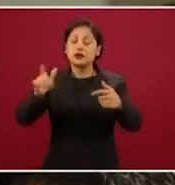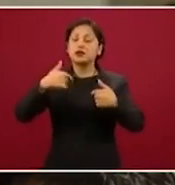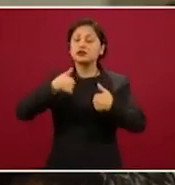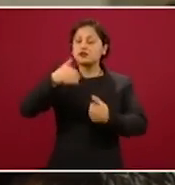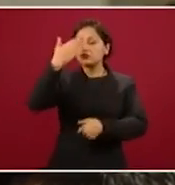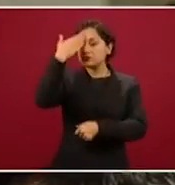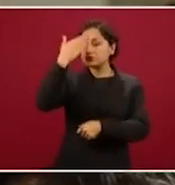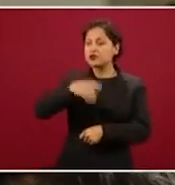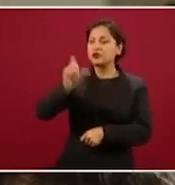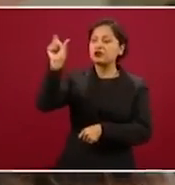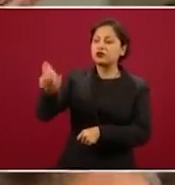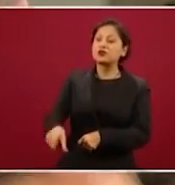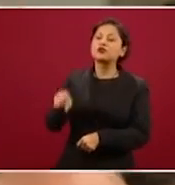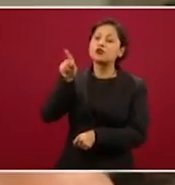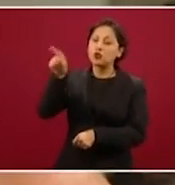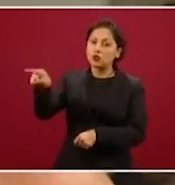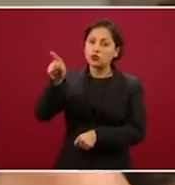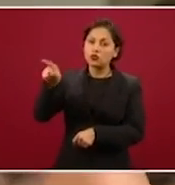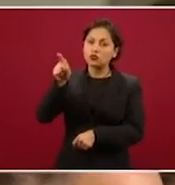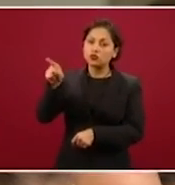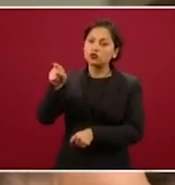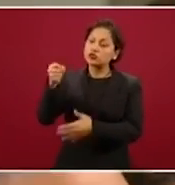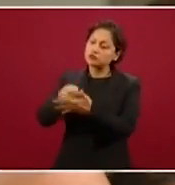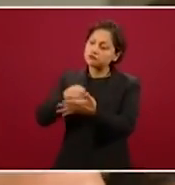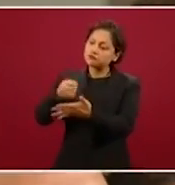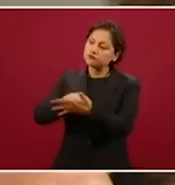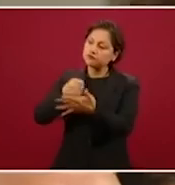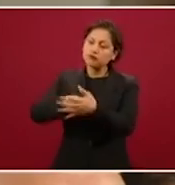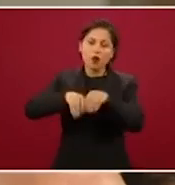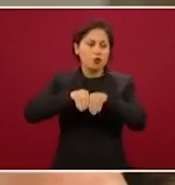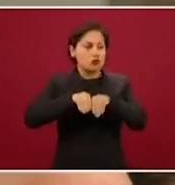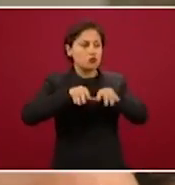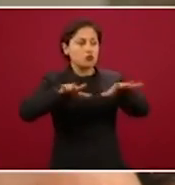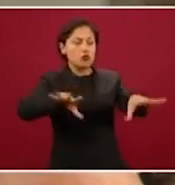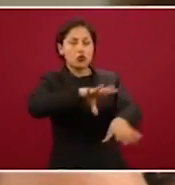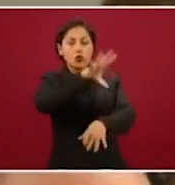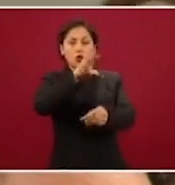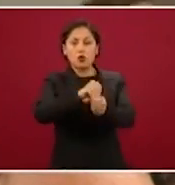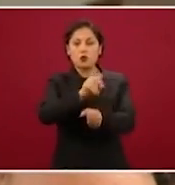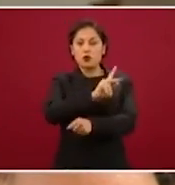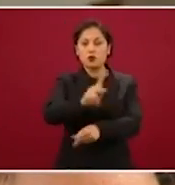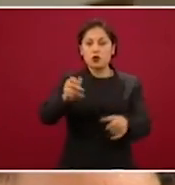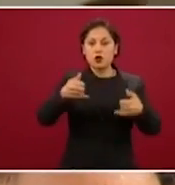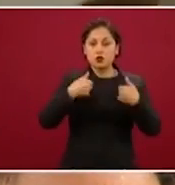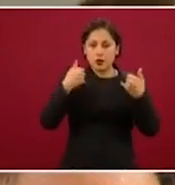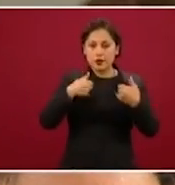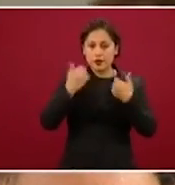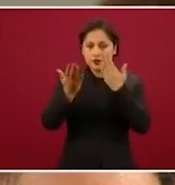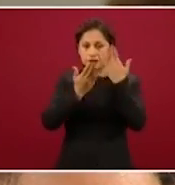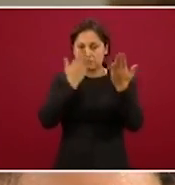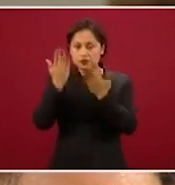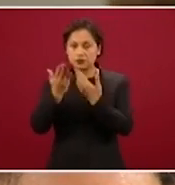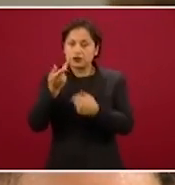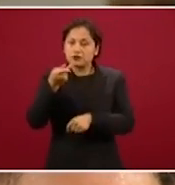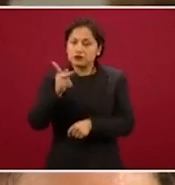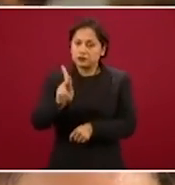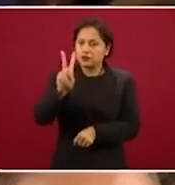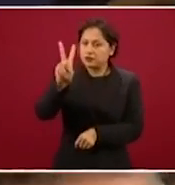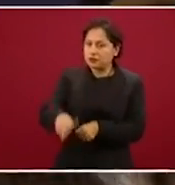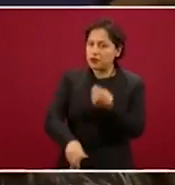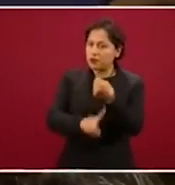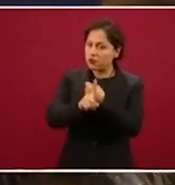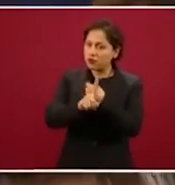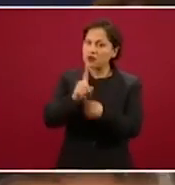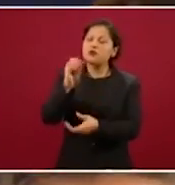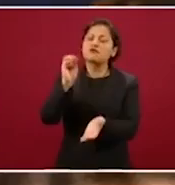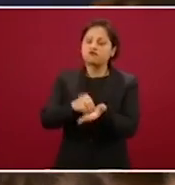tierra para que les lleguen a todos los estudiantes sus becas, pero sigue esa situación, presidente. Entonces,